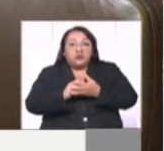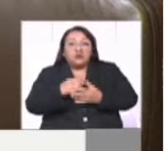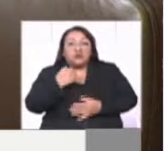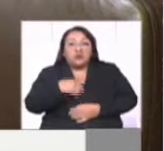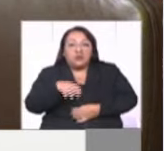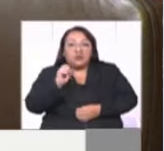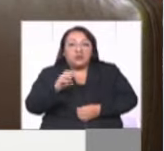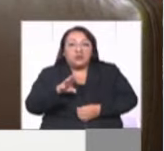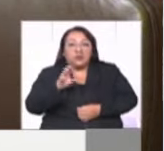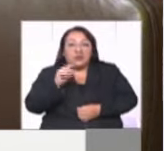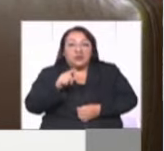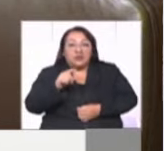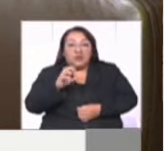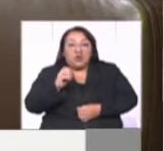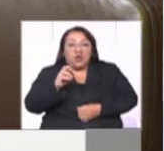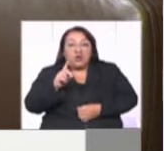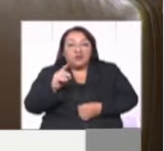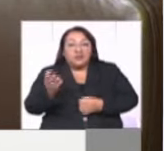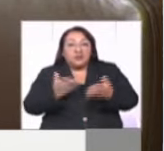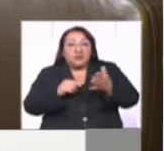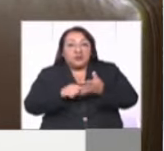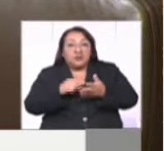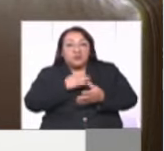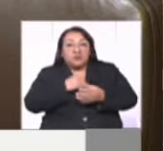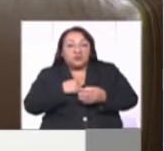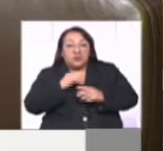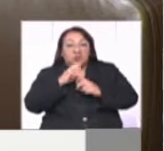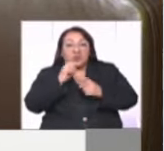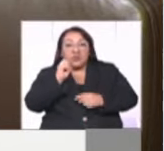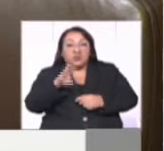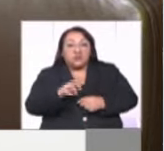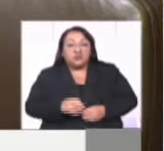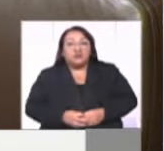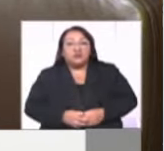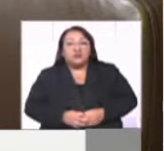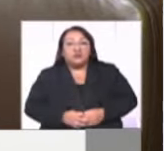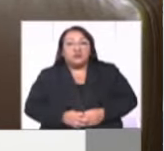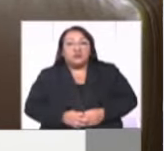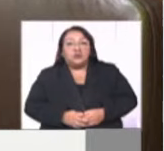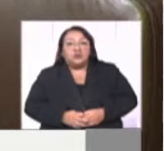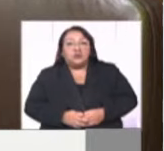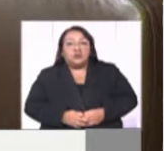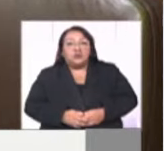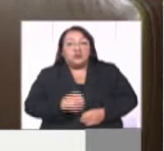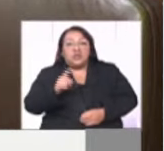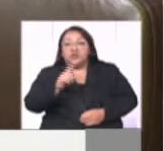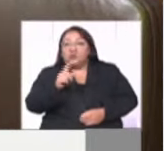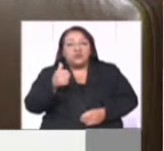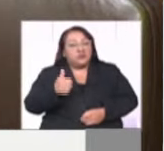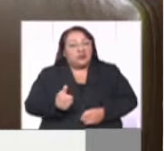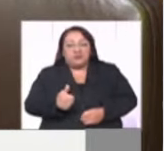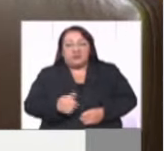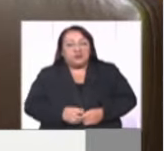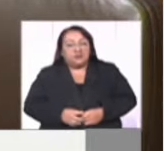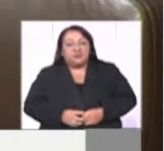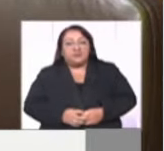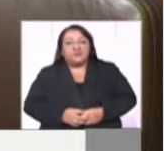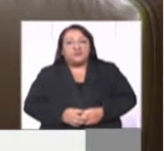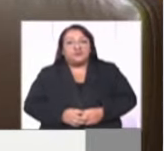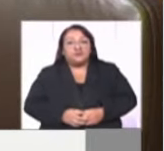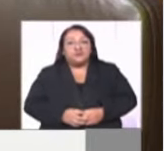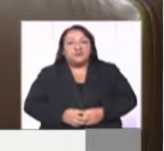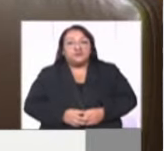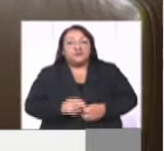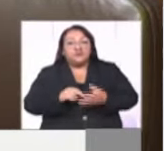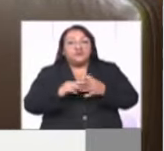dicho que esa orden de servicio que la ministra de Cultura ha dicho que le hacía un bien era absolutamente irregular e ilegal. Es decir,